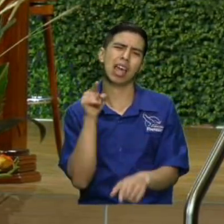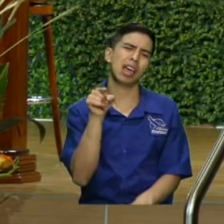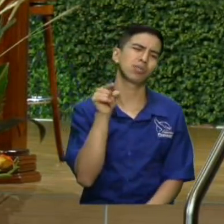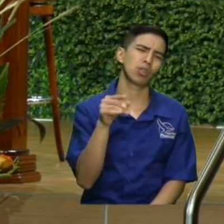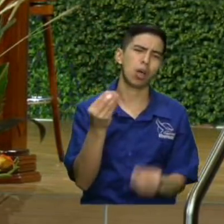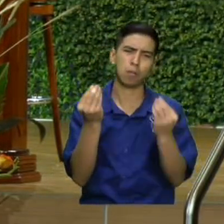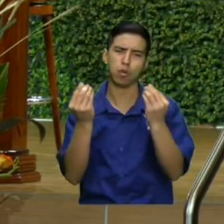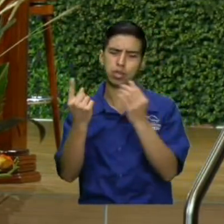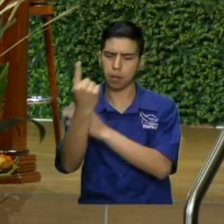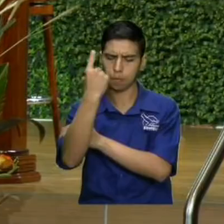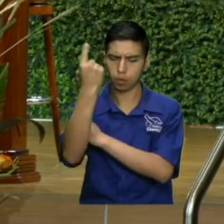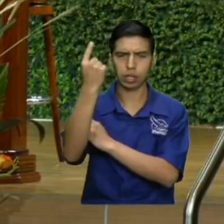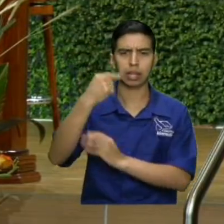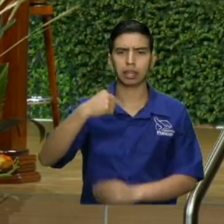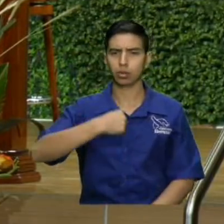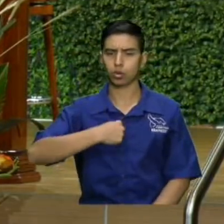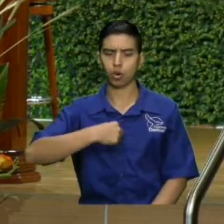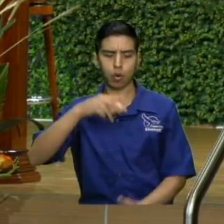yo leí la Biblia,